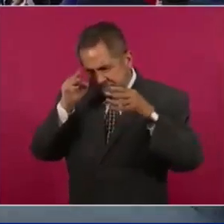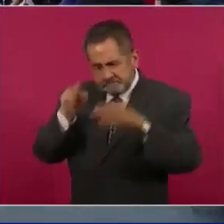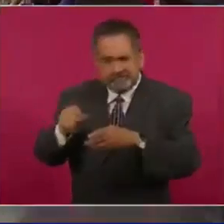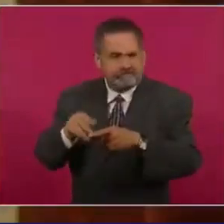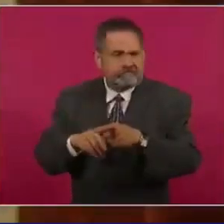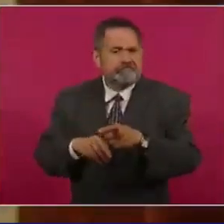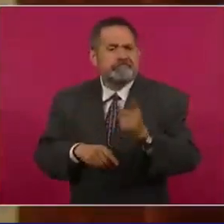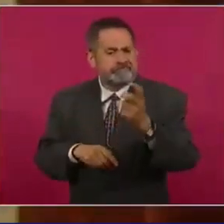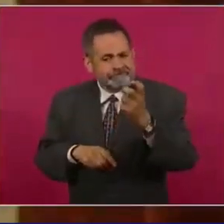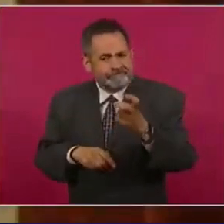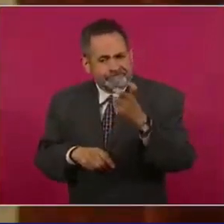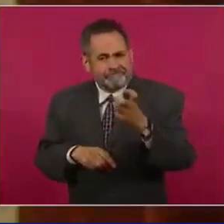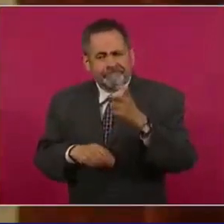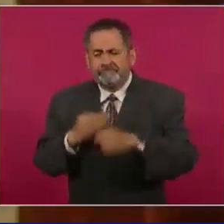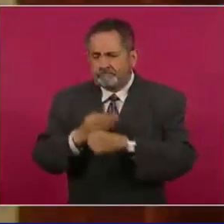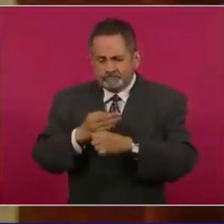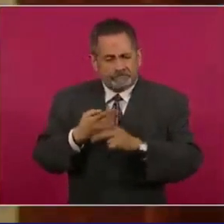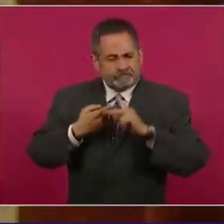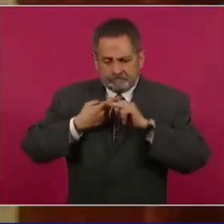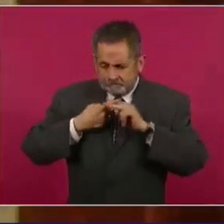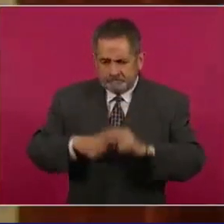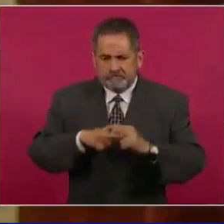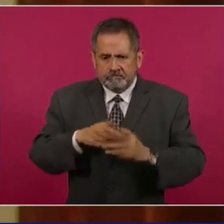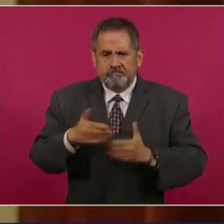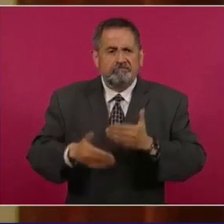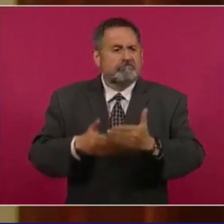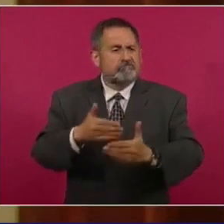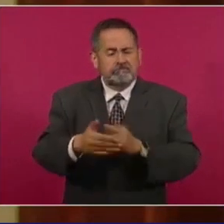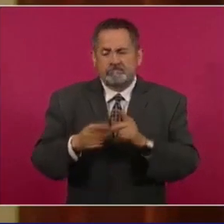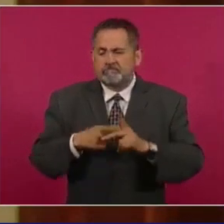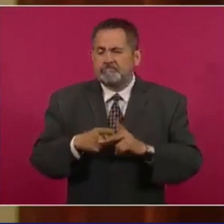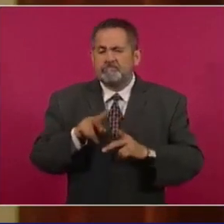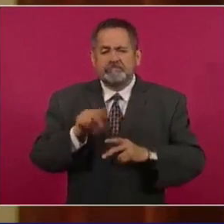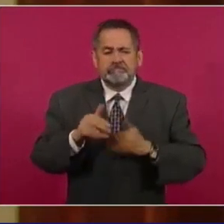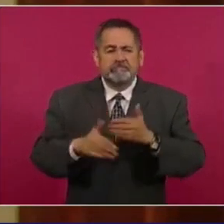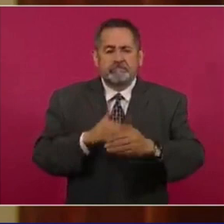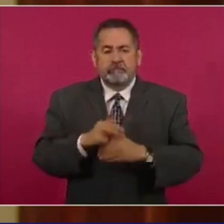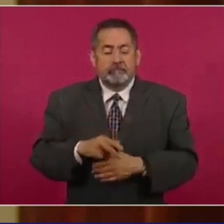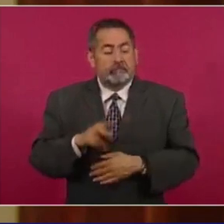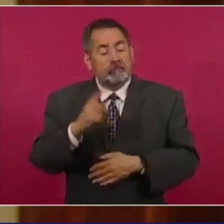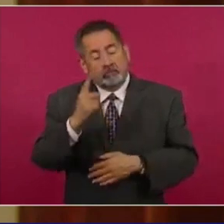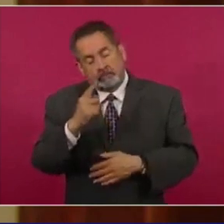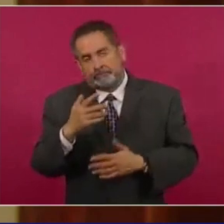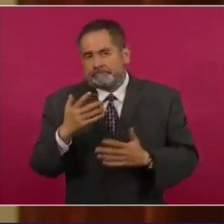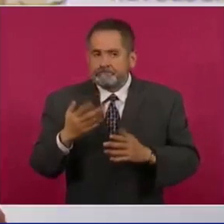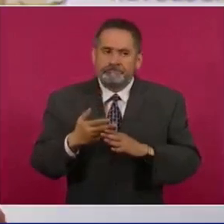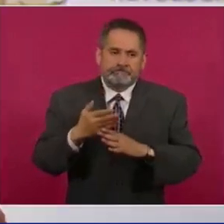Vamos, ya iniciamos después de que afortunadamente